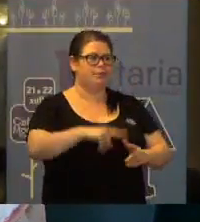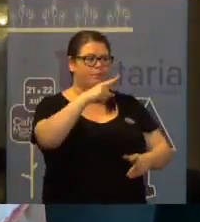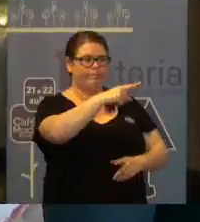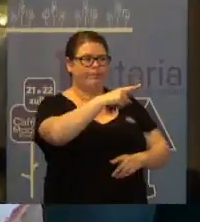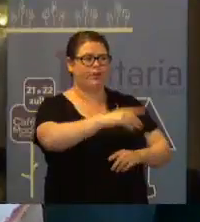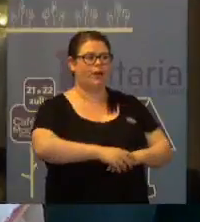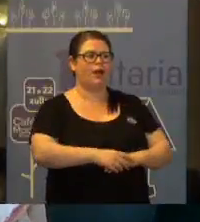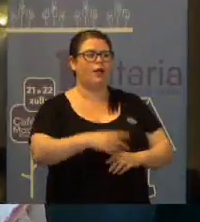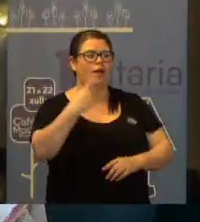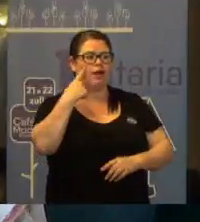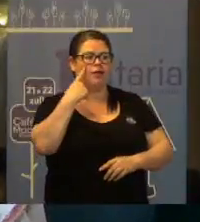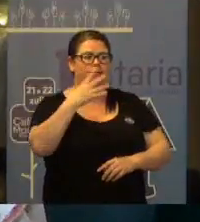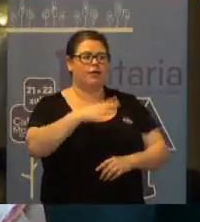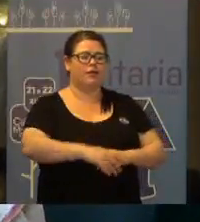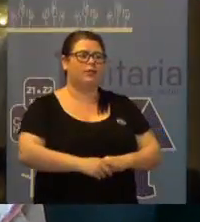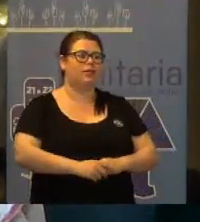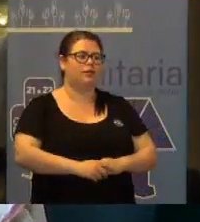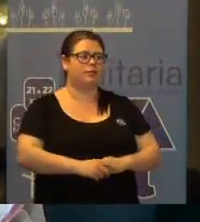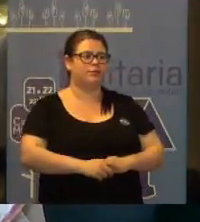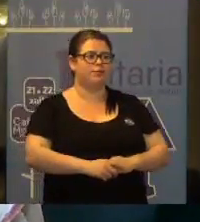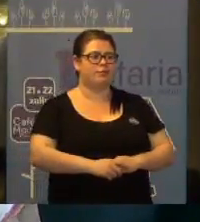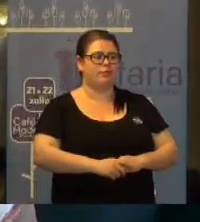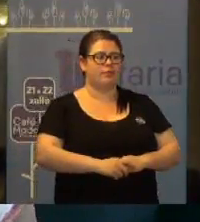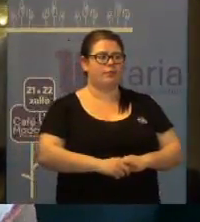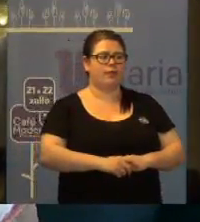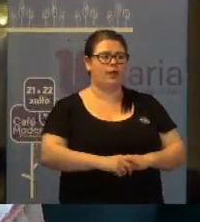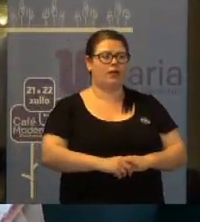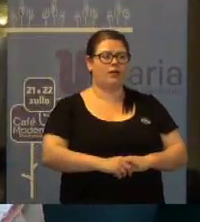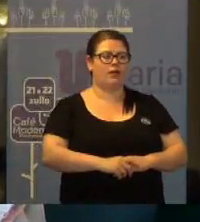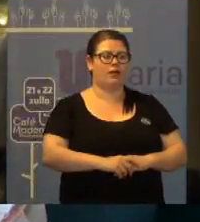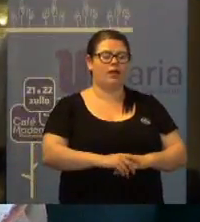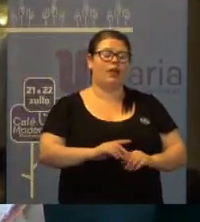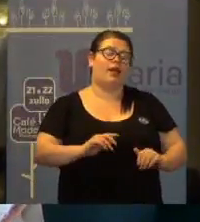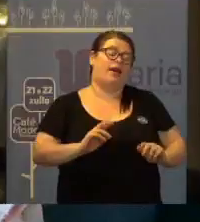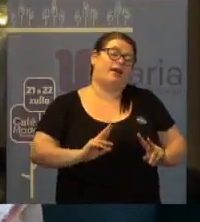ver, ahora que a ponencia inicial sempre máis